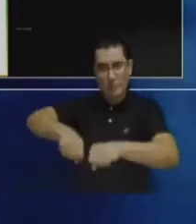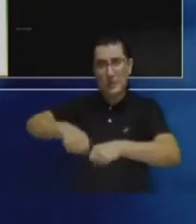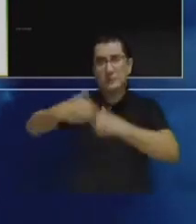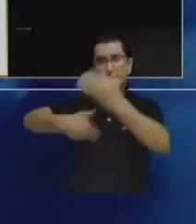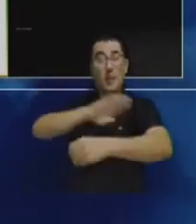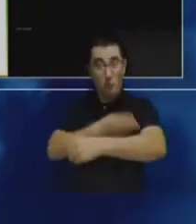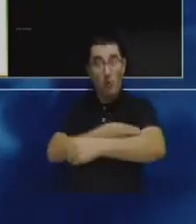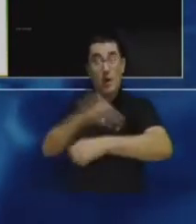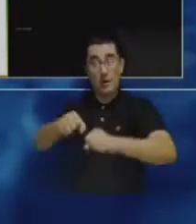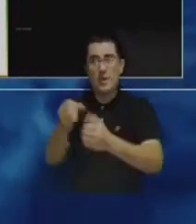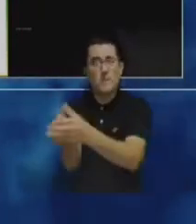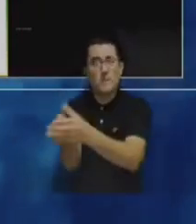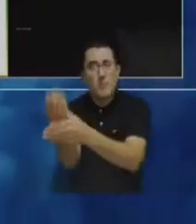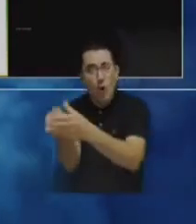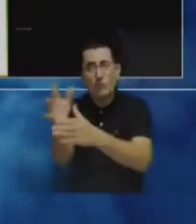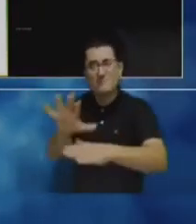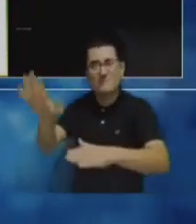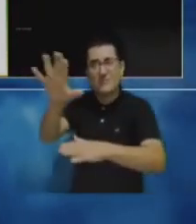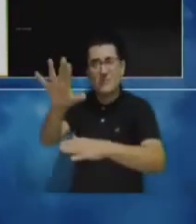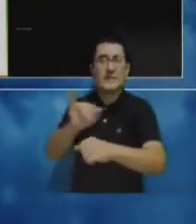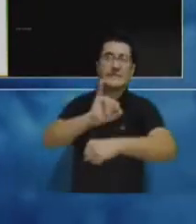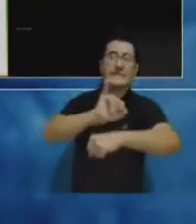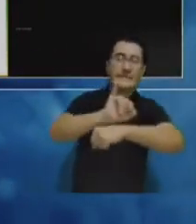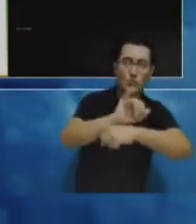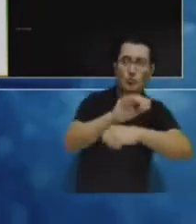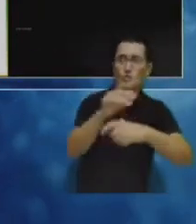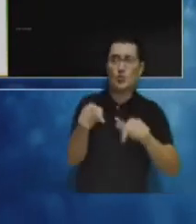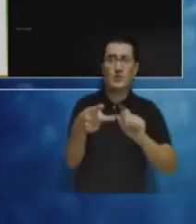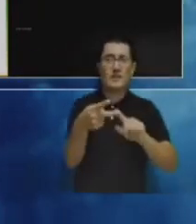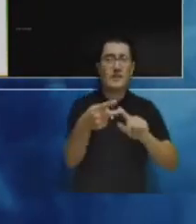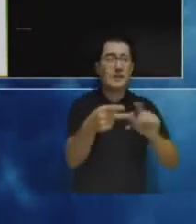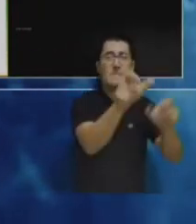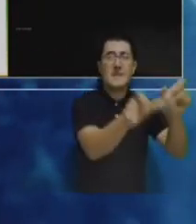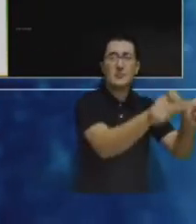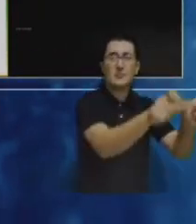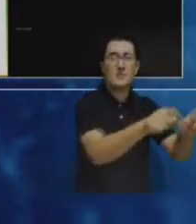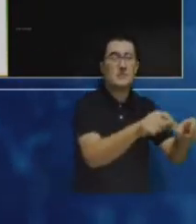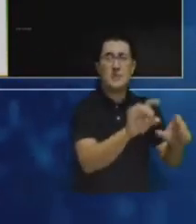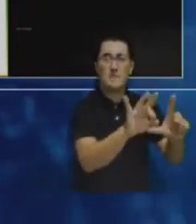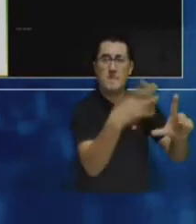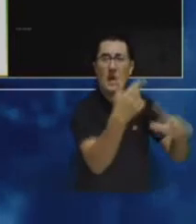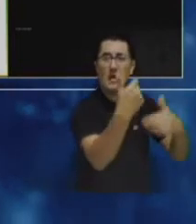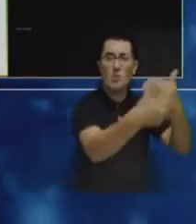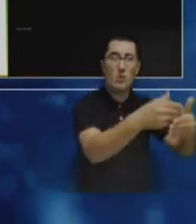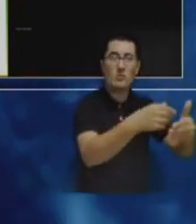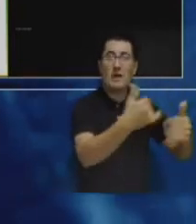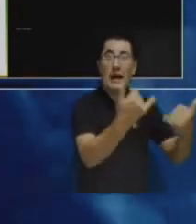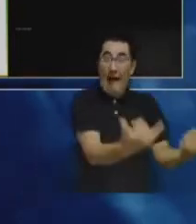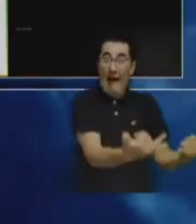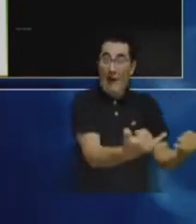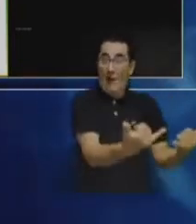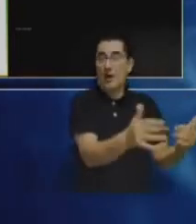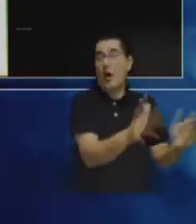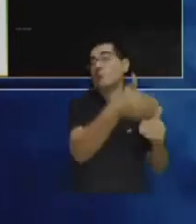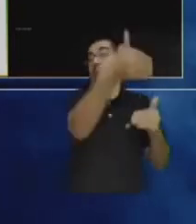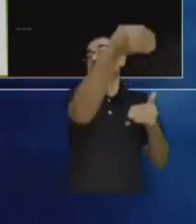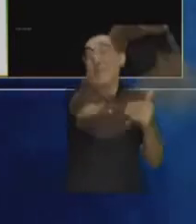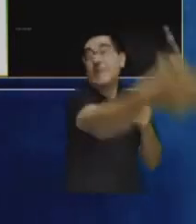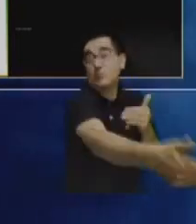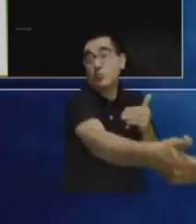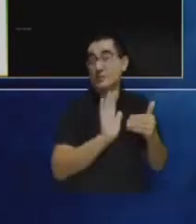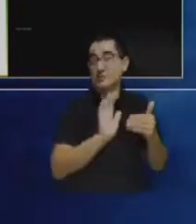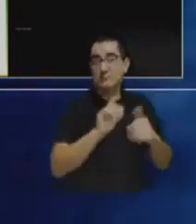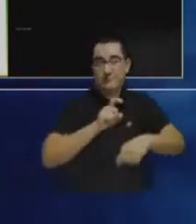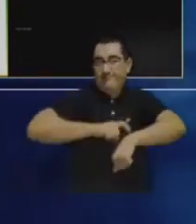el marco institucional, habilitadores digitales, que tanto en el corto, mediano y largo plazo puedan, digamos, como